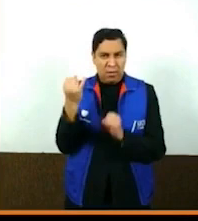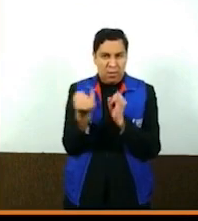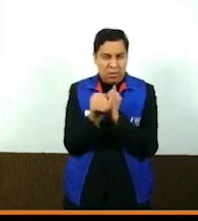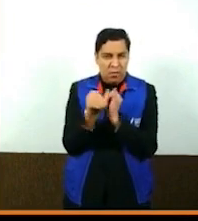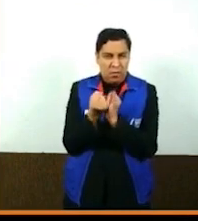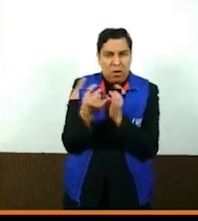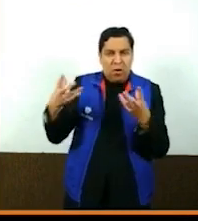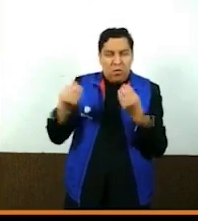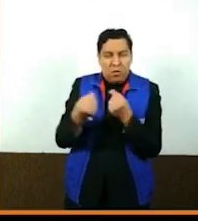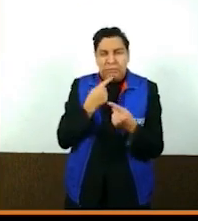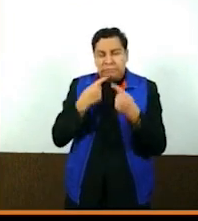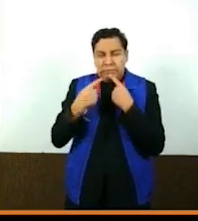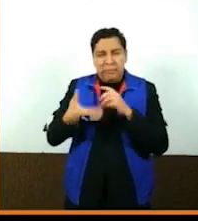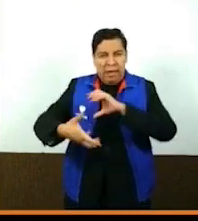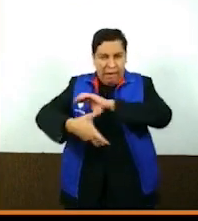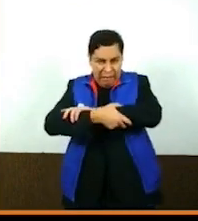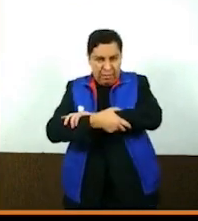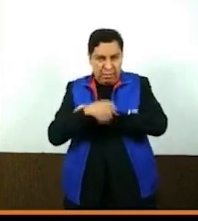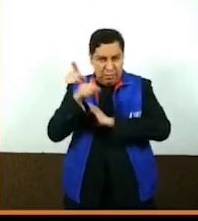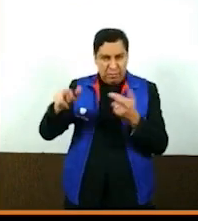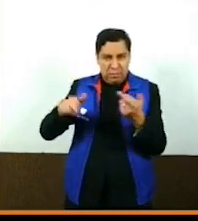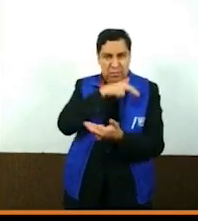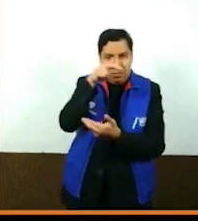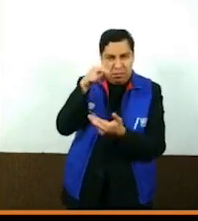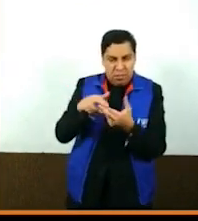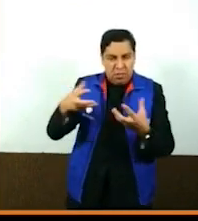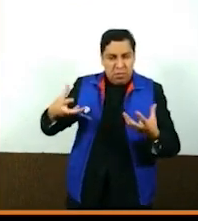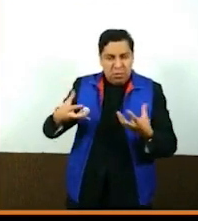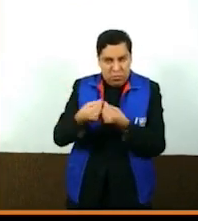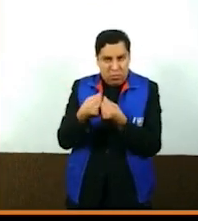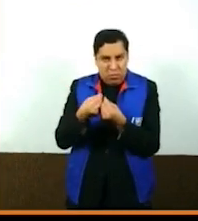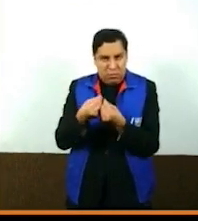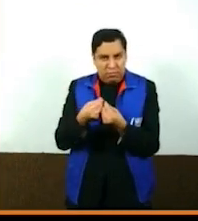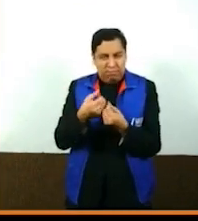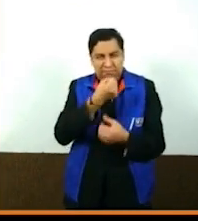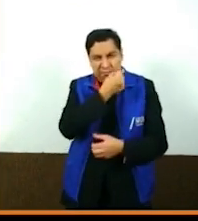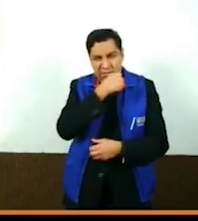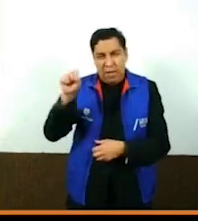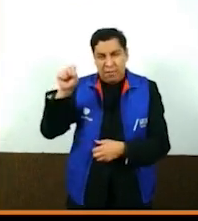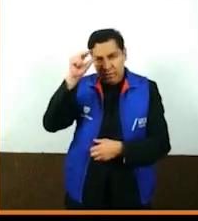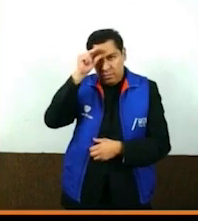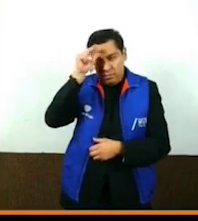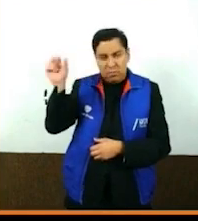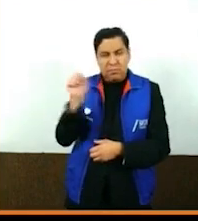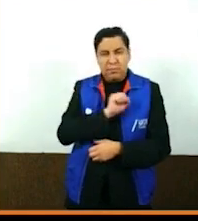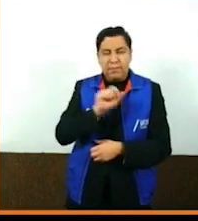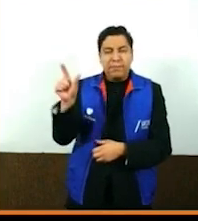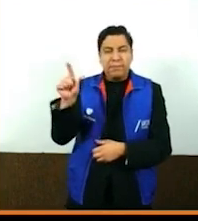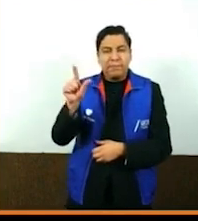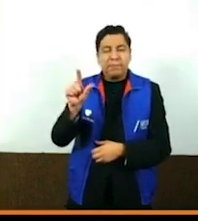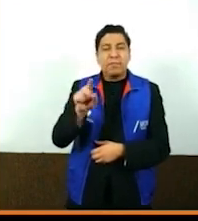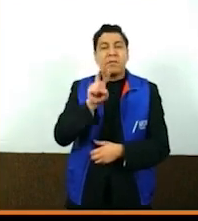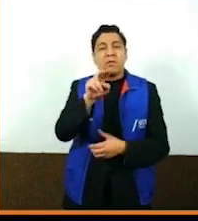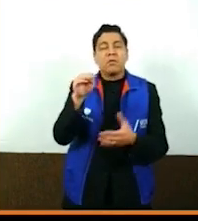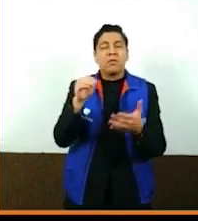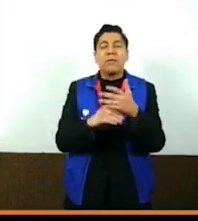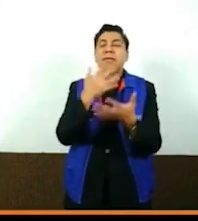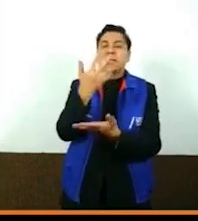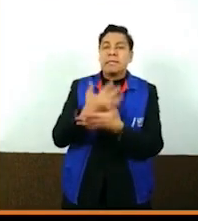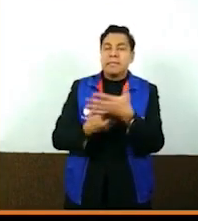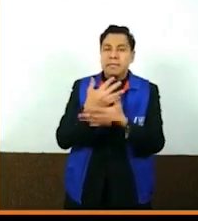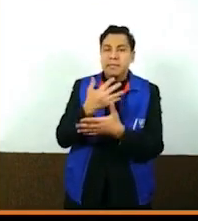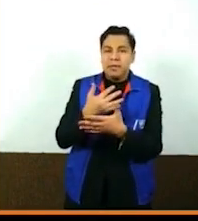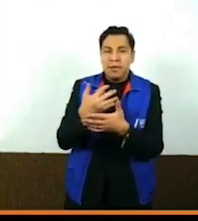la importancia de tener de las alianzas puntuales y expertos en la materia. Y en 2015 fue la